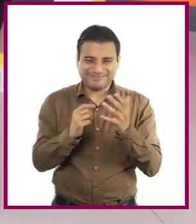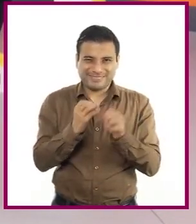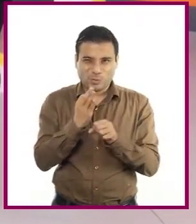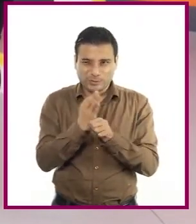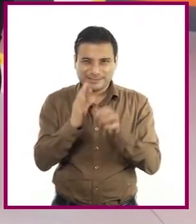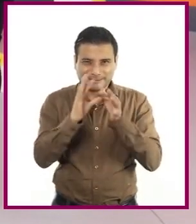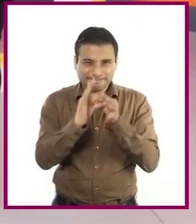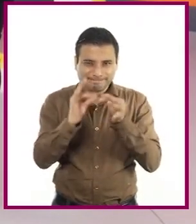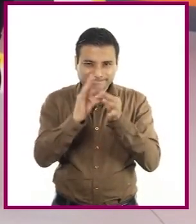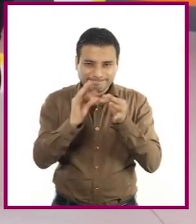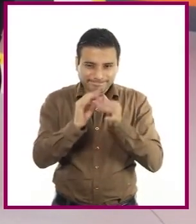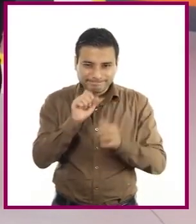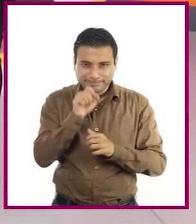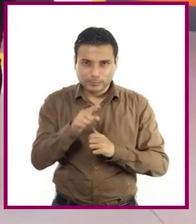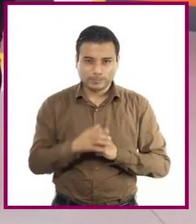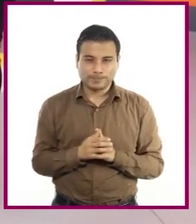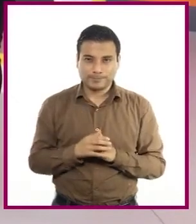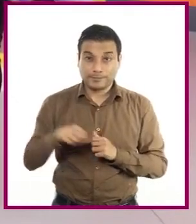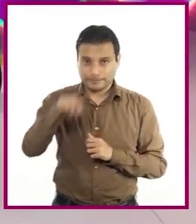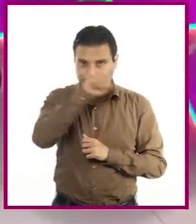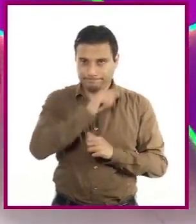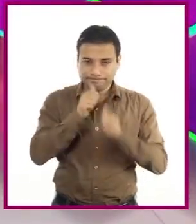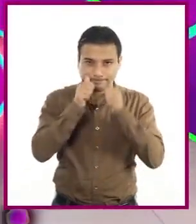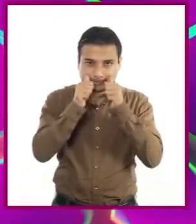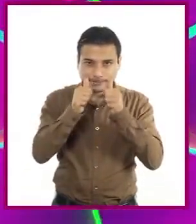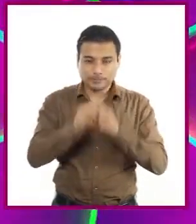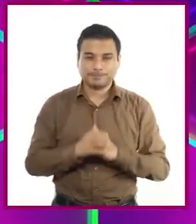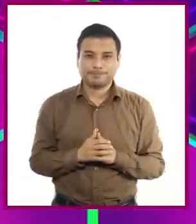hemos comentado. Presten atención.